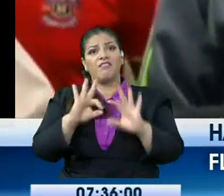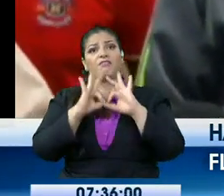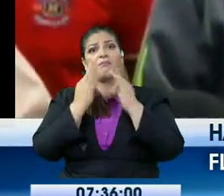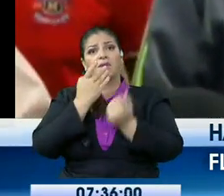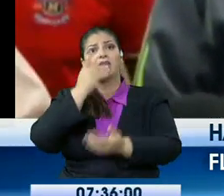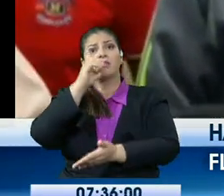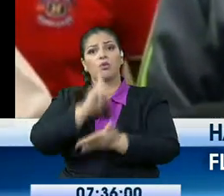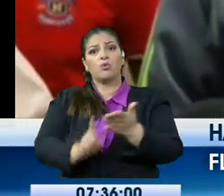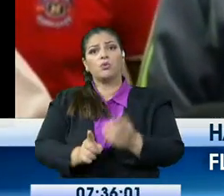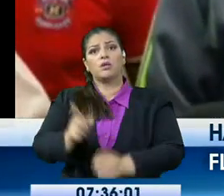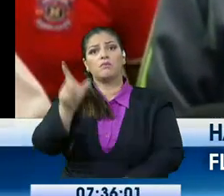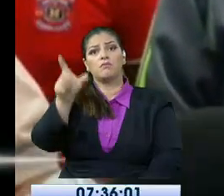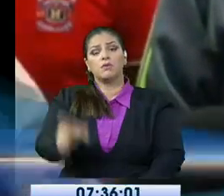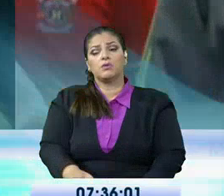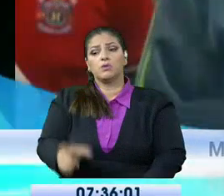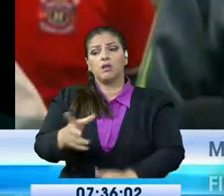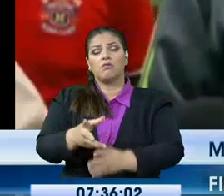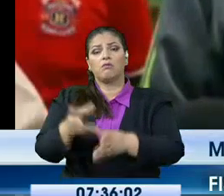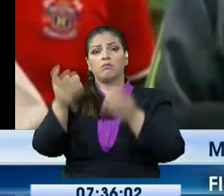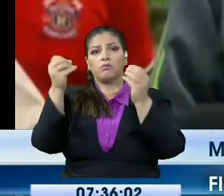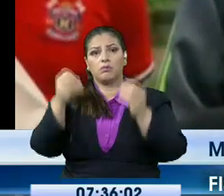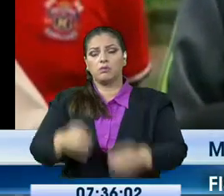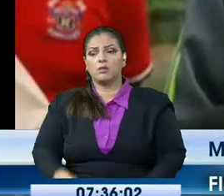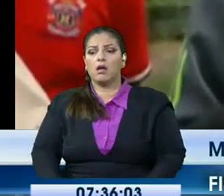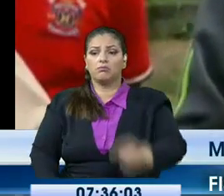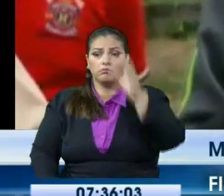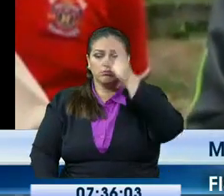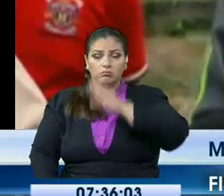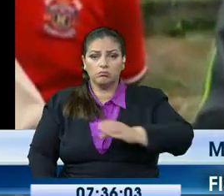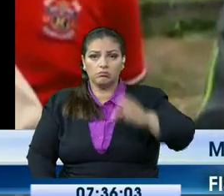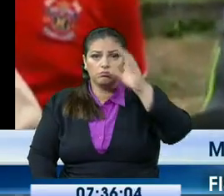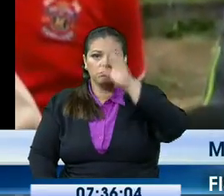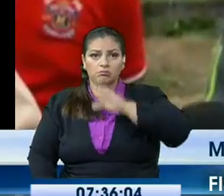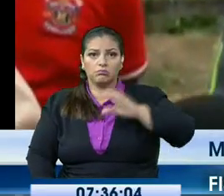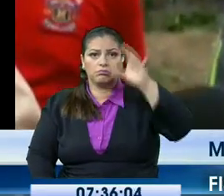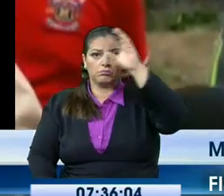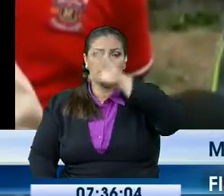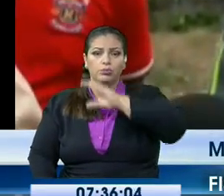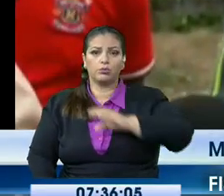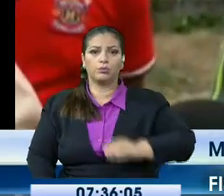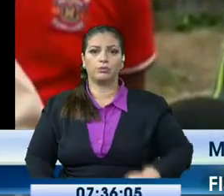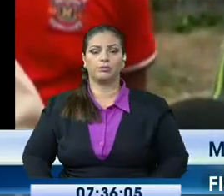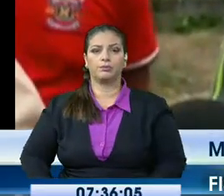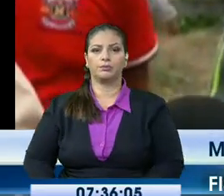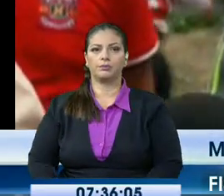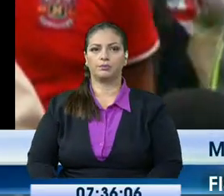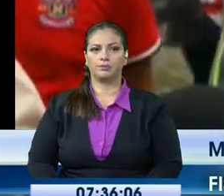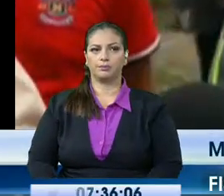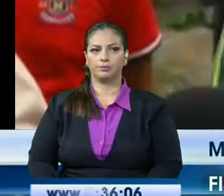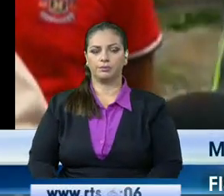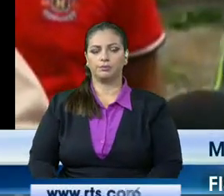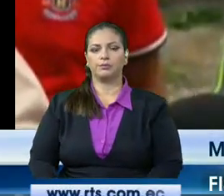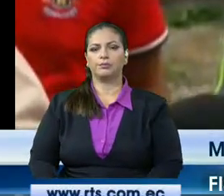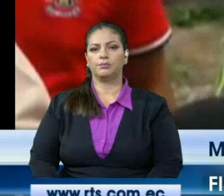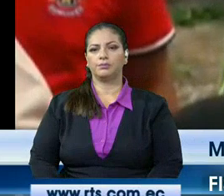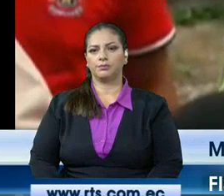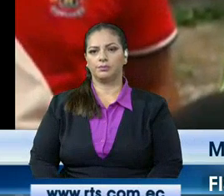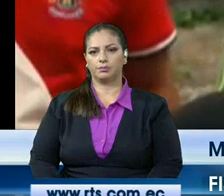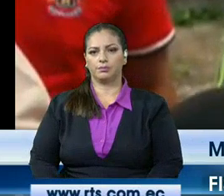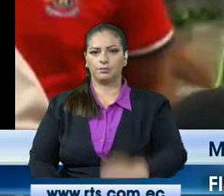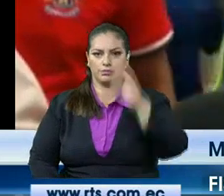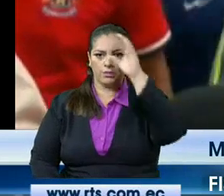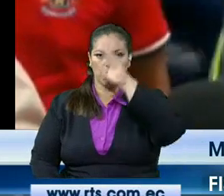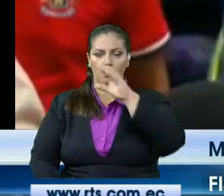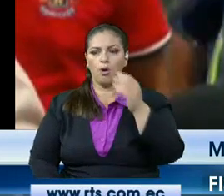desaparecido de su hogar y fue denunciado en fiscalía esta situación, por lo que se comenzó la búsqueda, siendo encontrado el día de